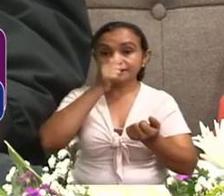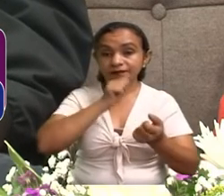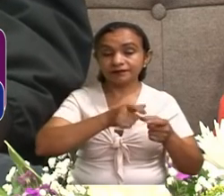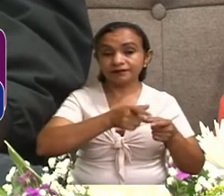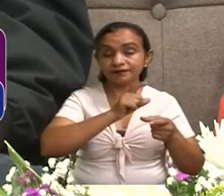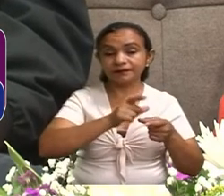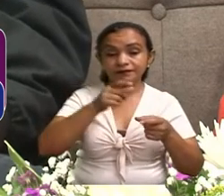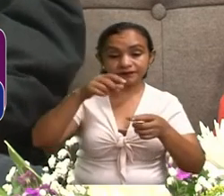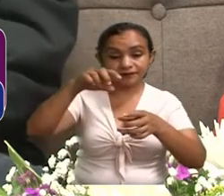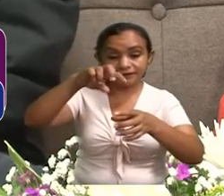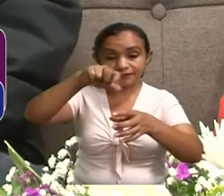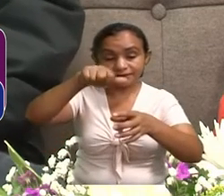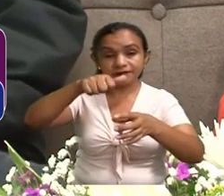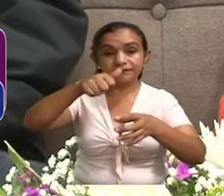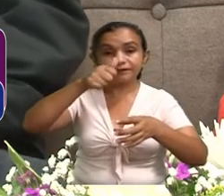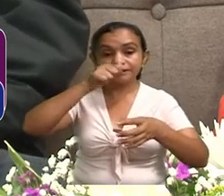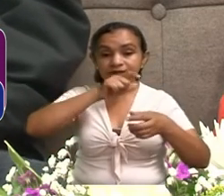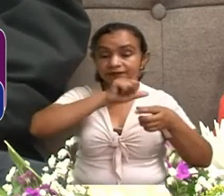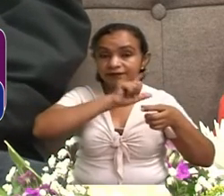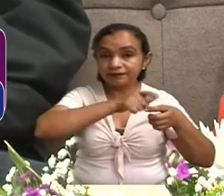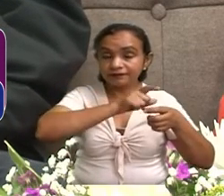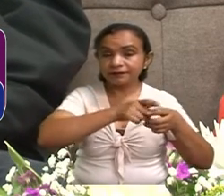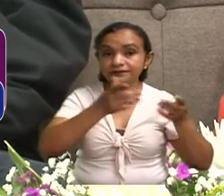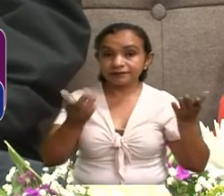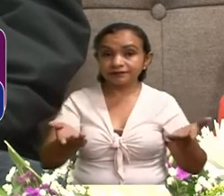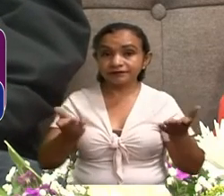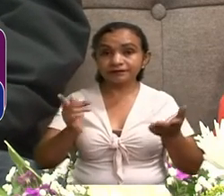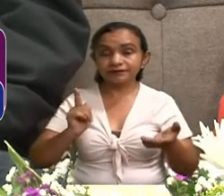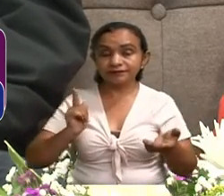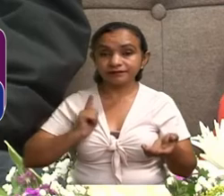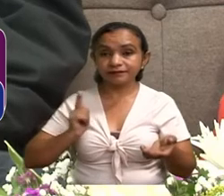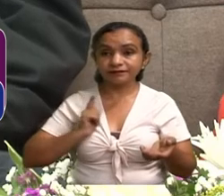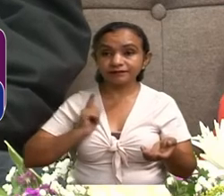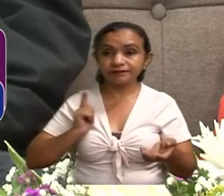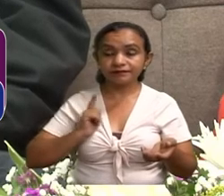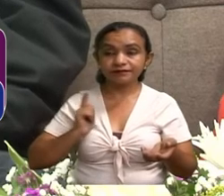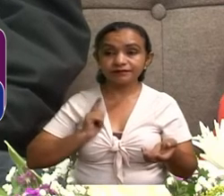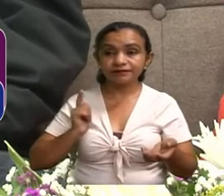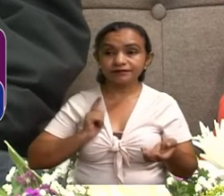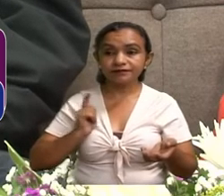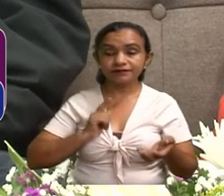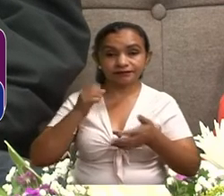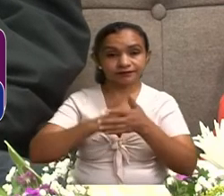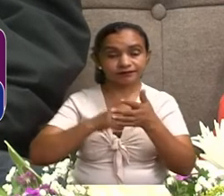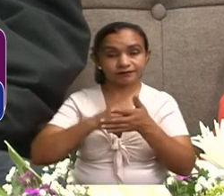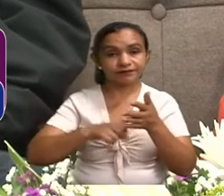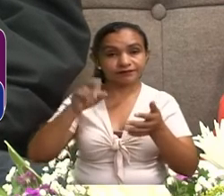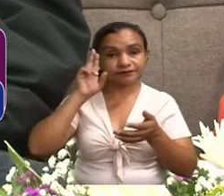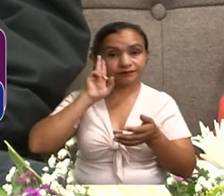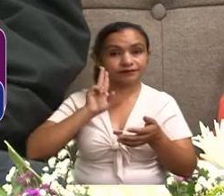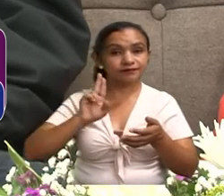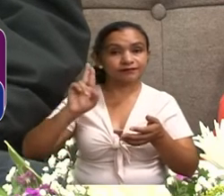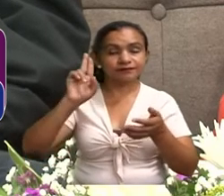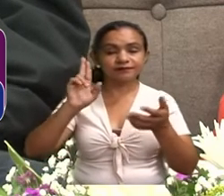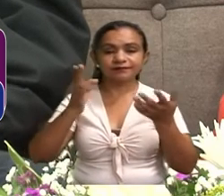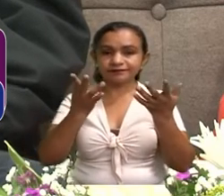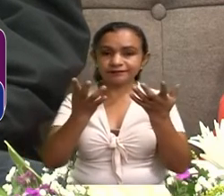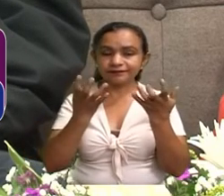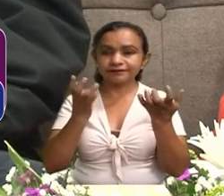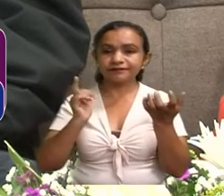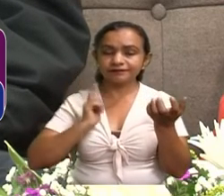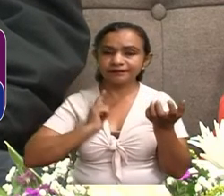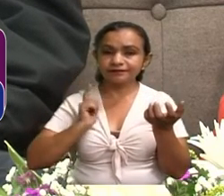consumo humano y el saneamiento rural. Tenemos nosotros, ese es uno de los desafíos claro. de las universidades, nosotros tenemos